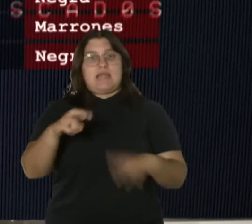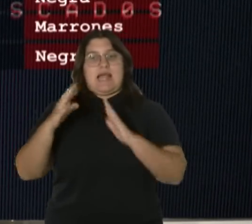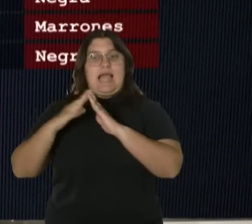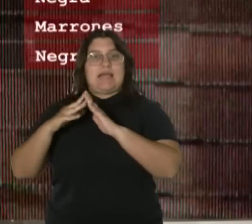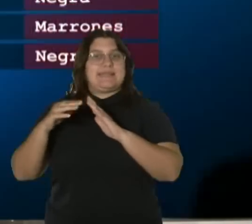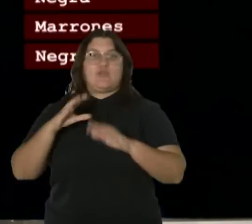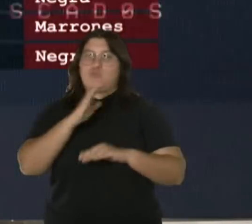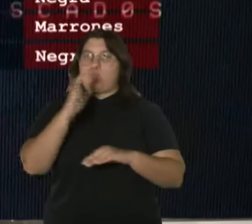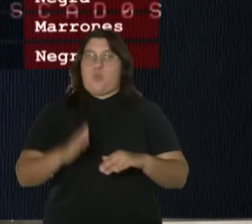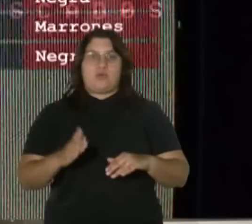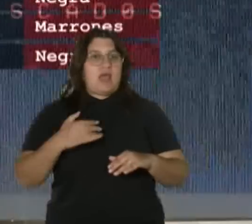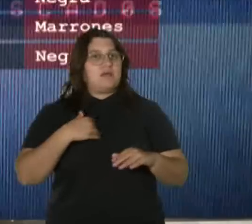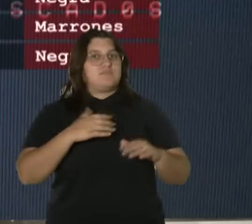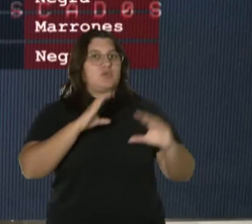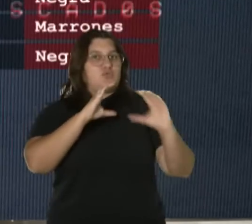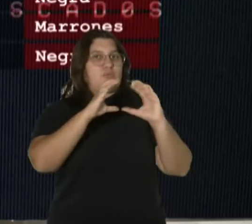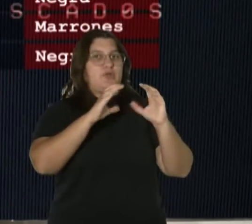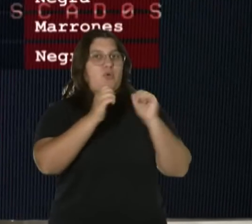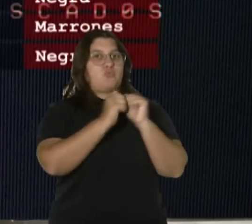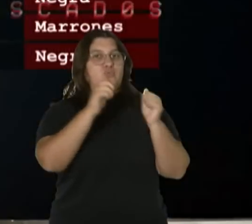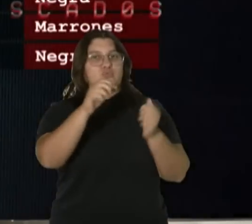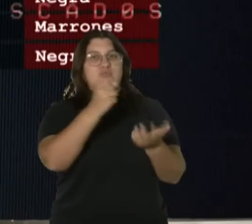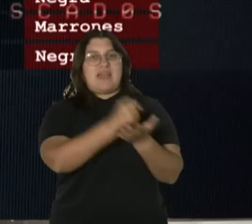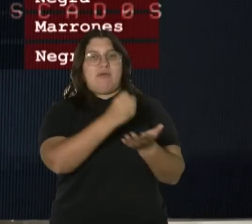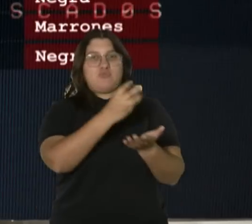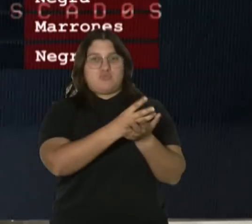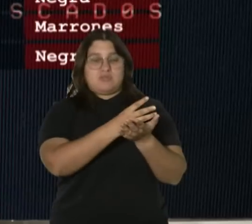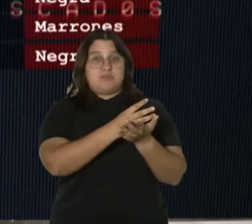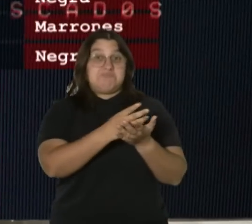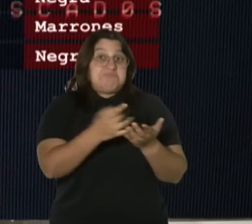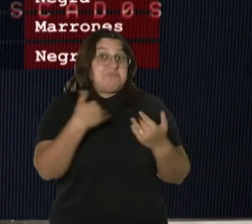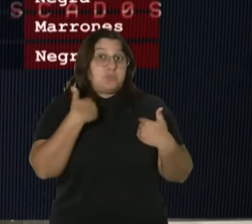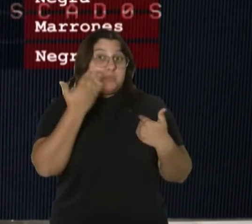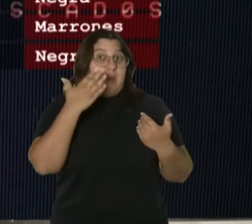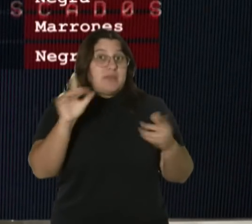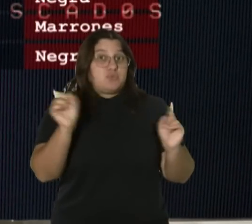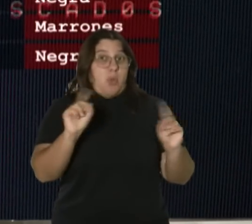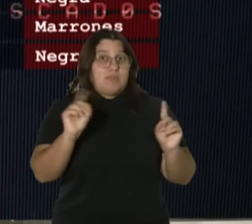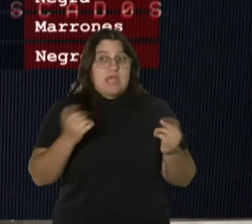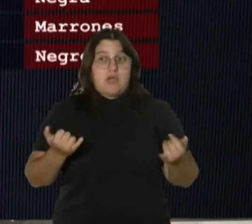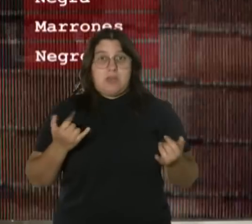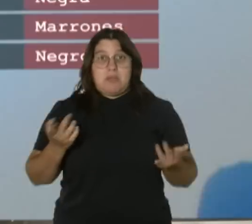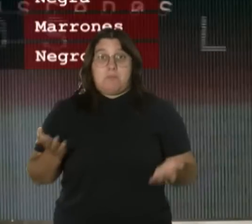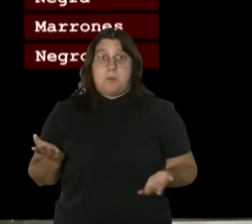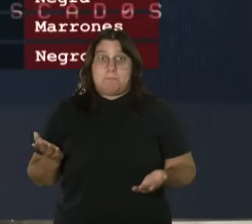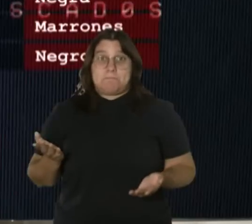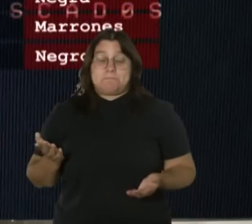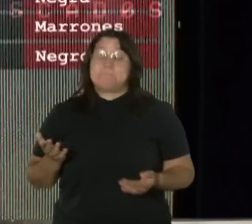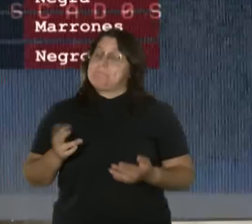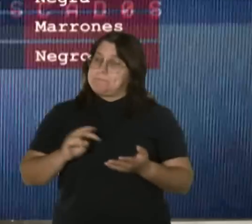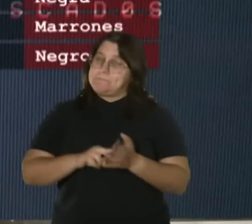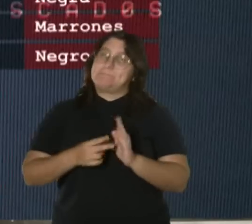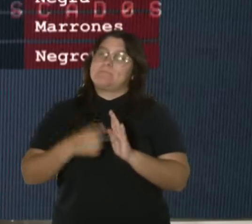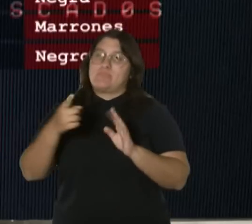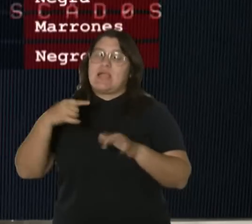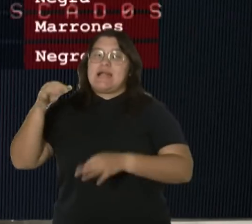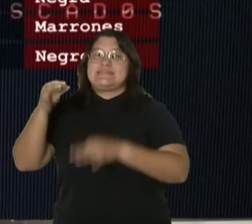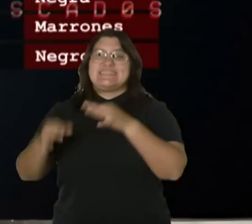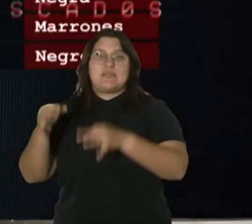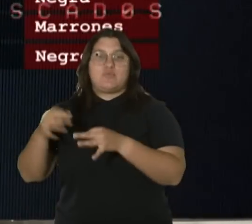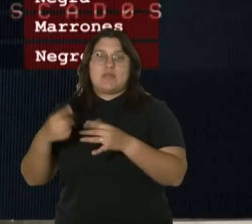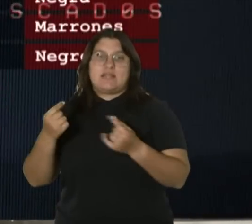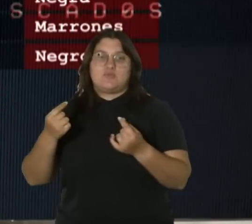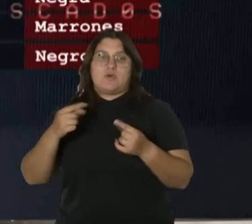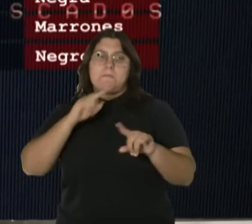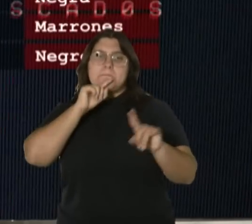de comunicarse con su trabajador social y se desconoce el paradero del mismo Por lo cual el honorable tribunal de pueblo de Carolina